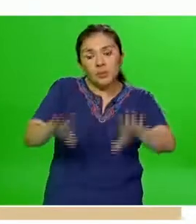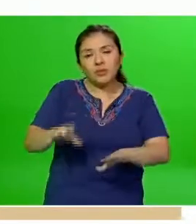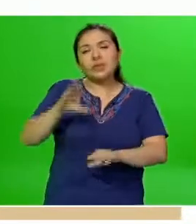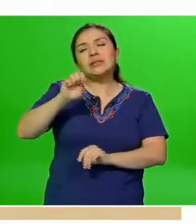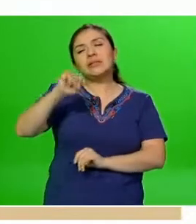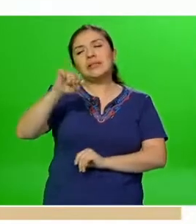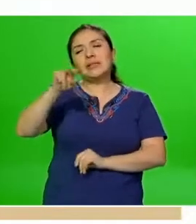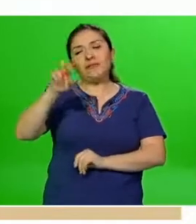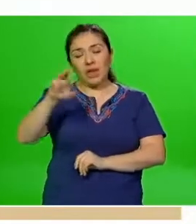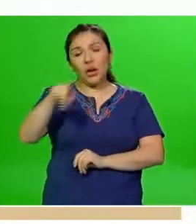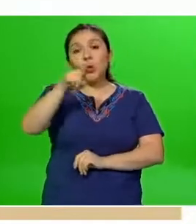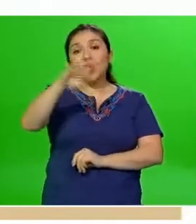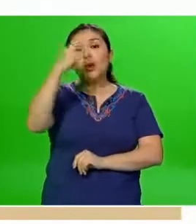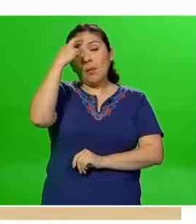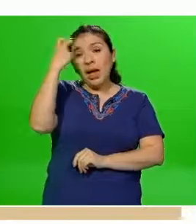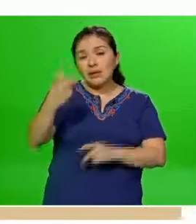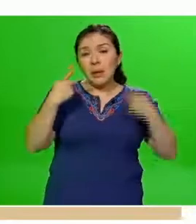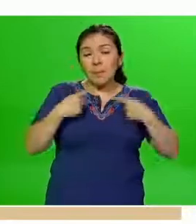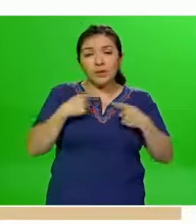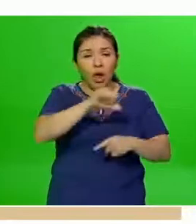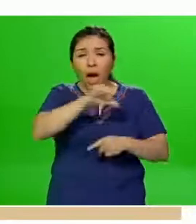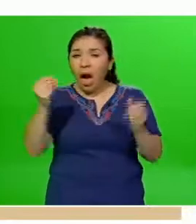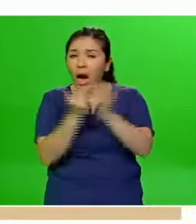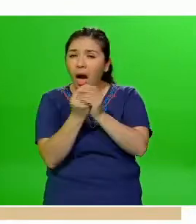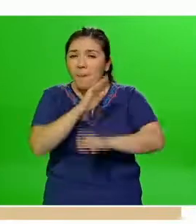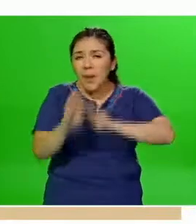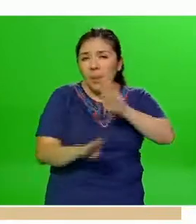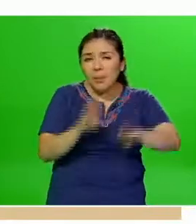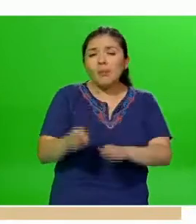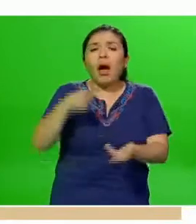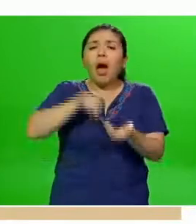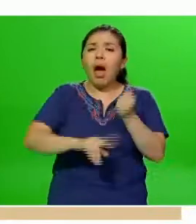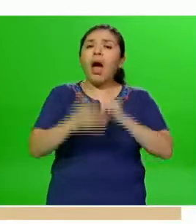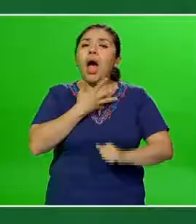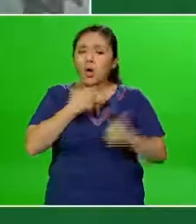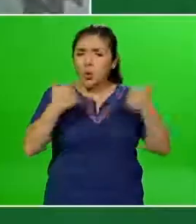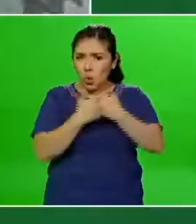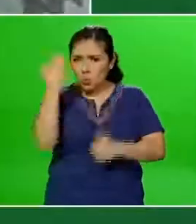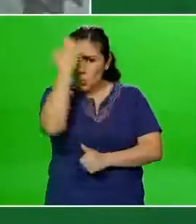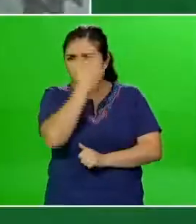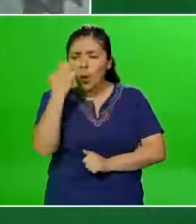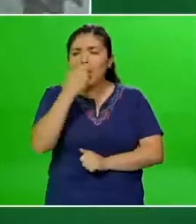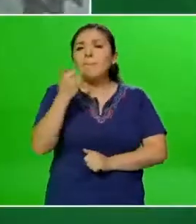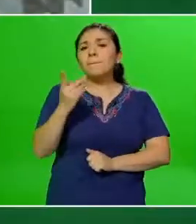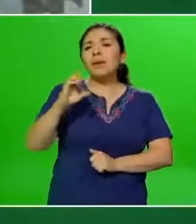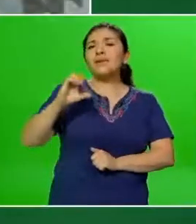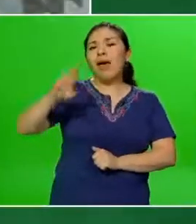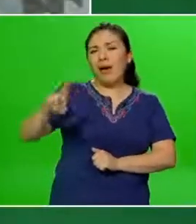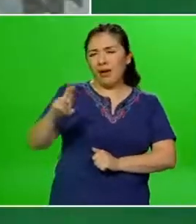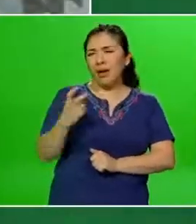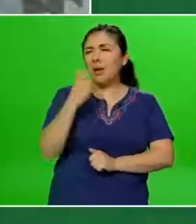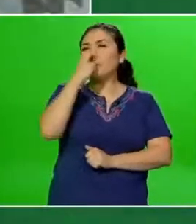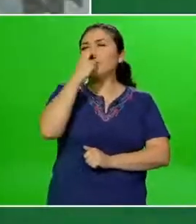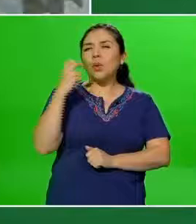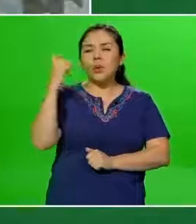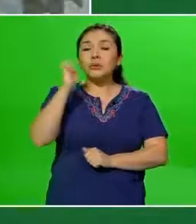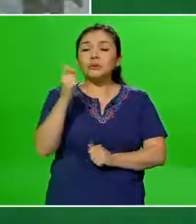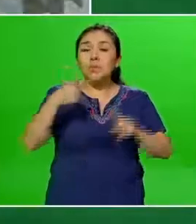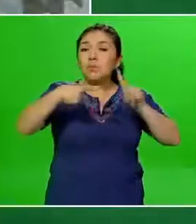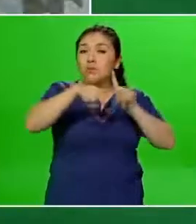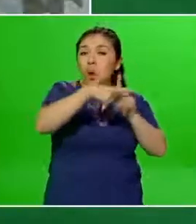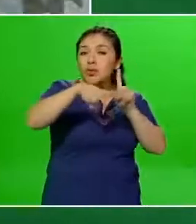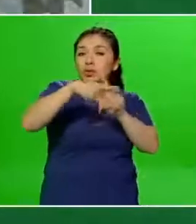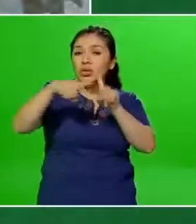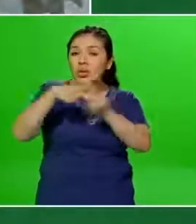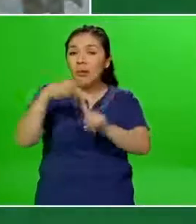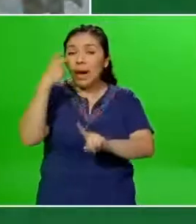CISBER. Recordando que estas defunciones son aquellas defunciones que tienen una prueba de PCR, que es la prueba PCR positiva, es el